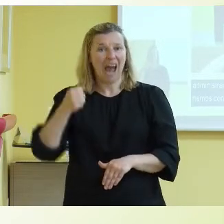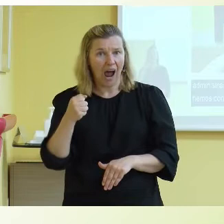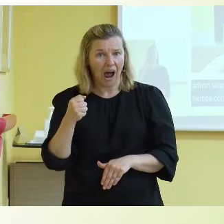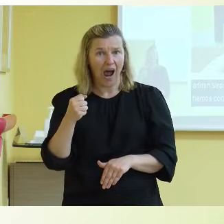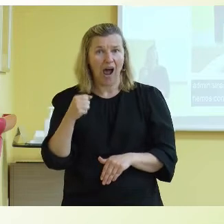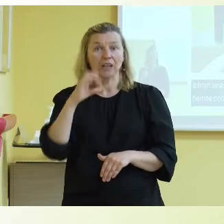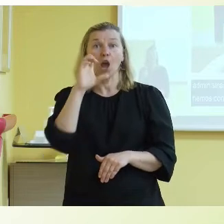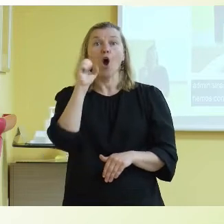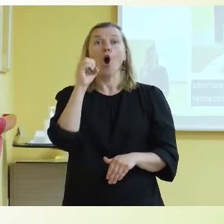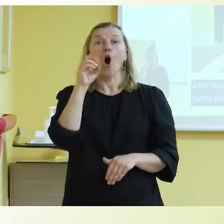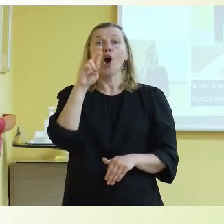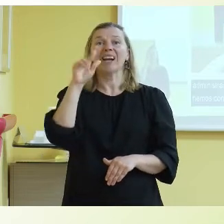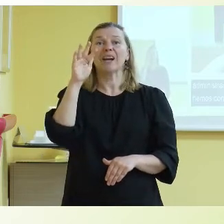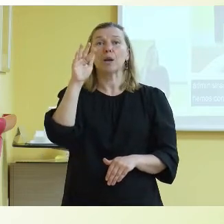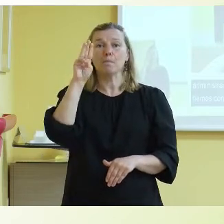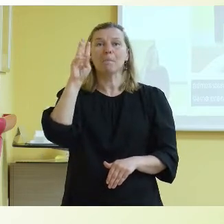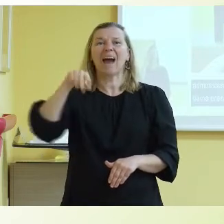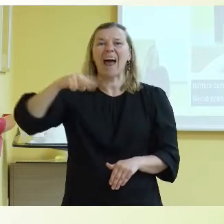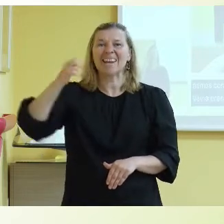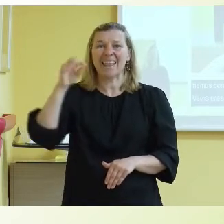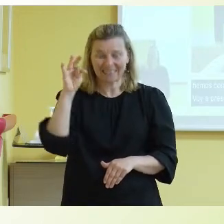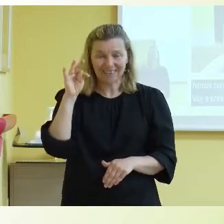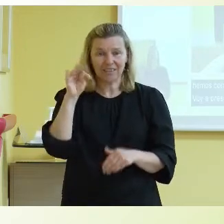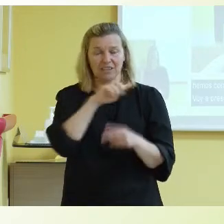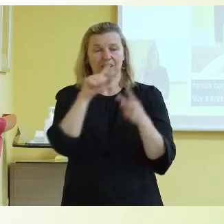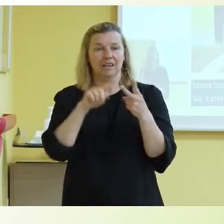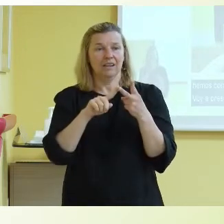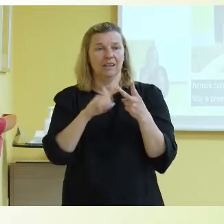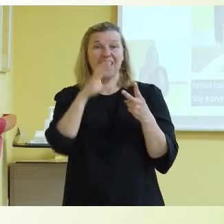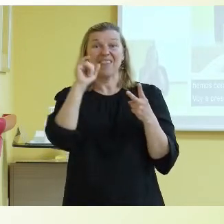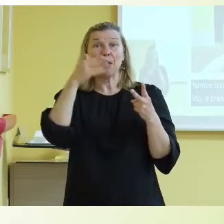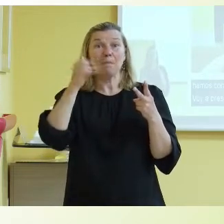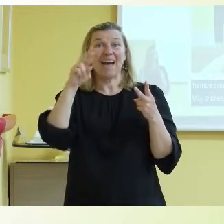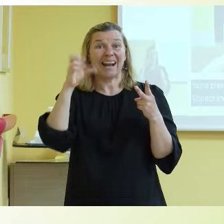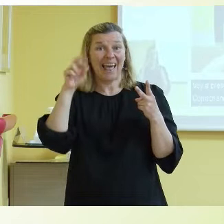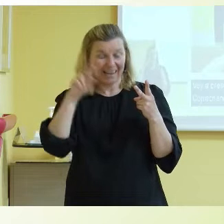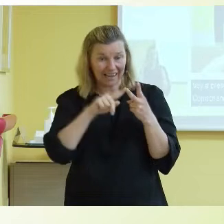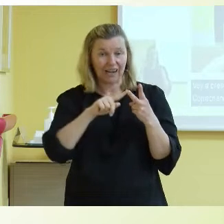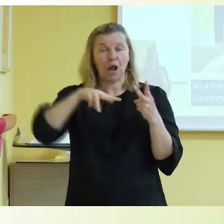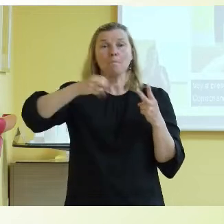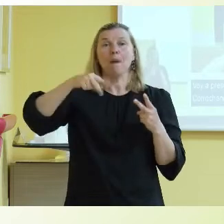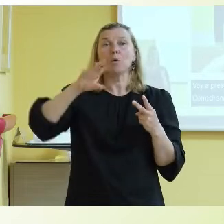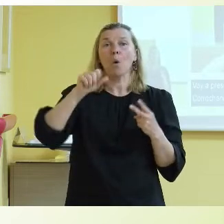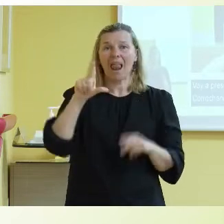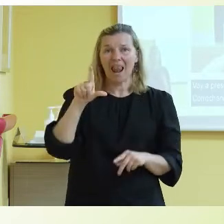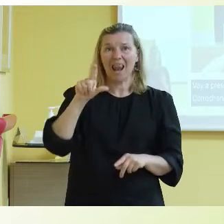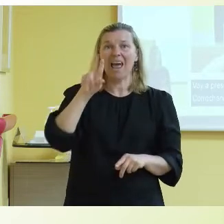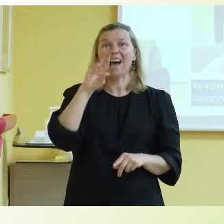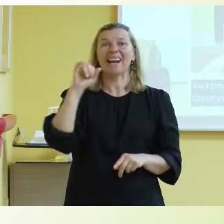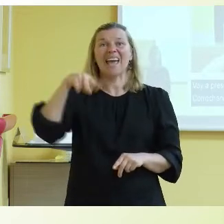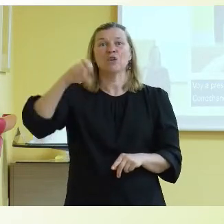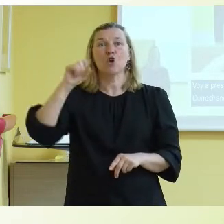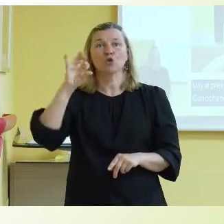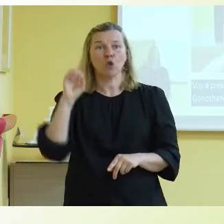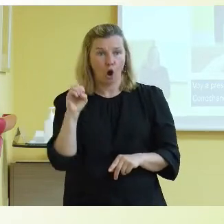Orfanet España Ciberer, a Irene Rodríguez Ibáñez de FEDER, a Manuel Antonio Reynoso de AEFA